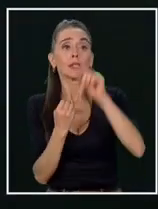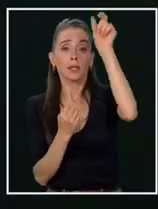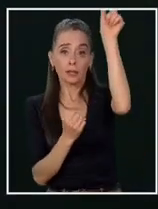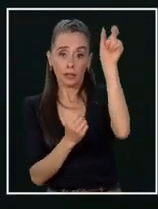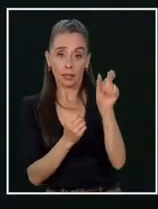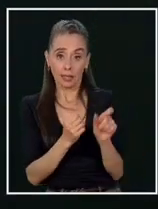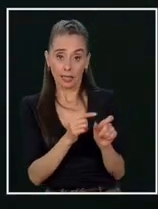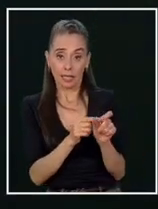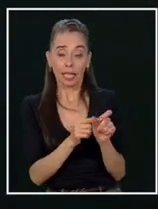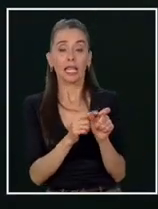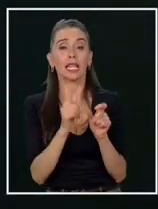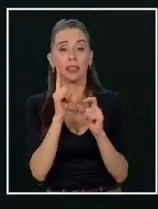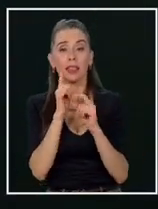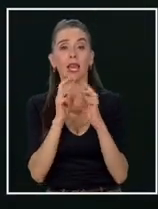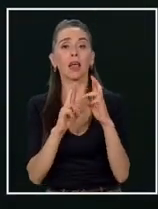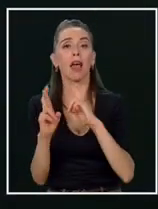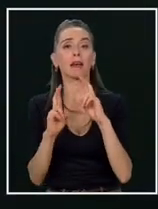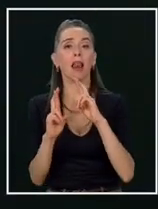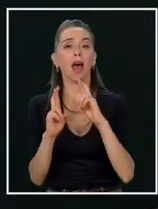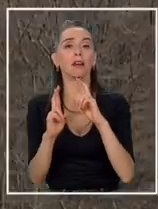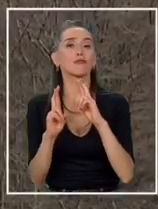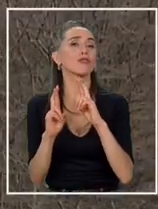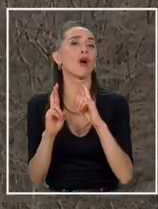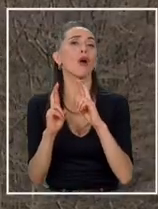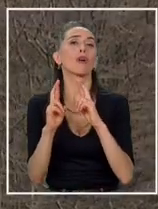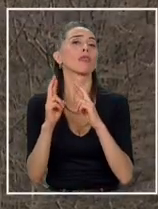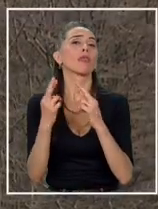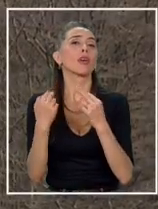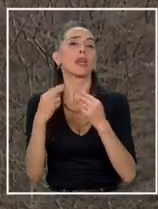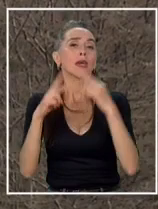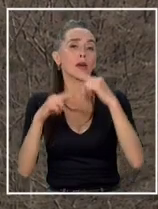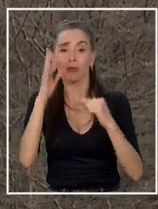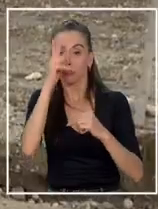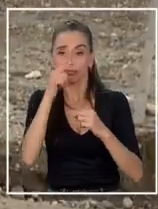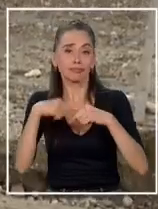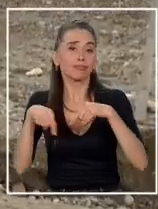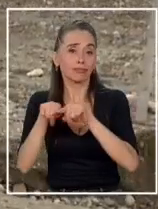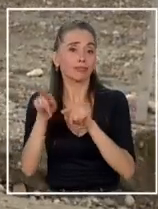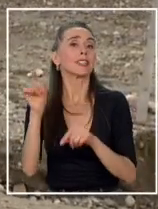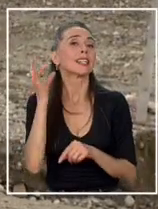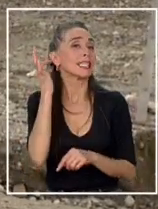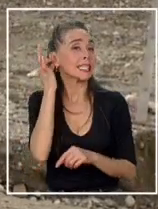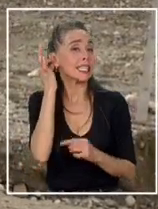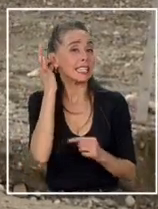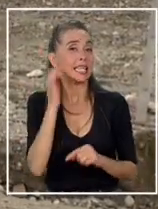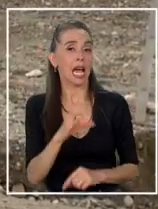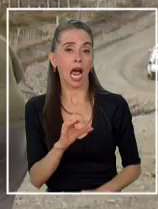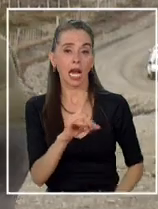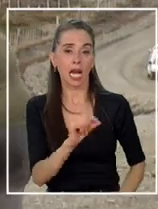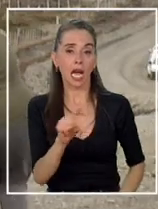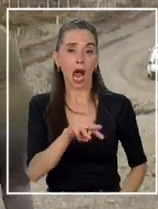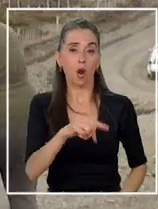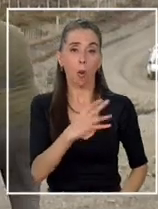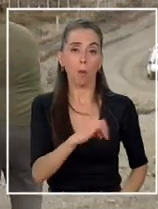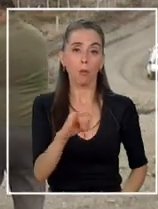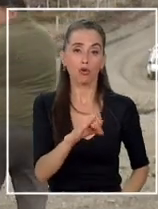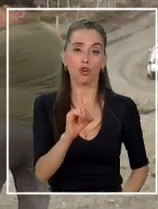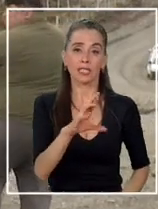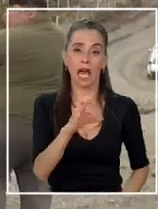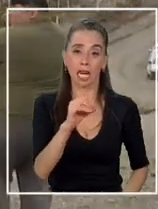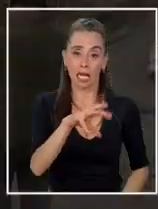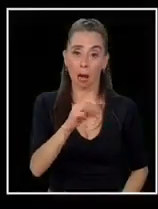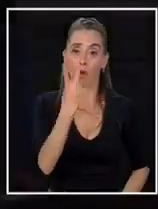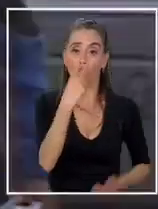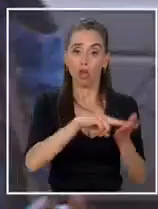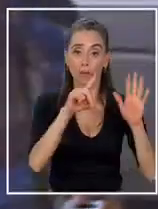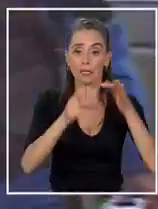que tenía una relación sentimental con ella. Se trata de la pareja de la víctima, Carlos Muñoz Cárcamo, quien en